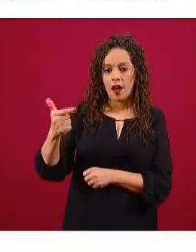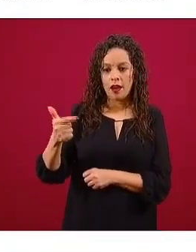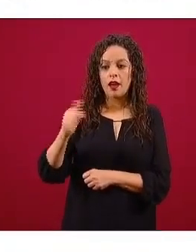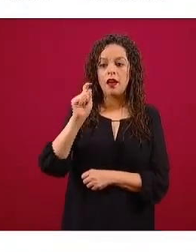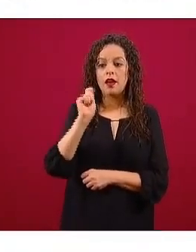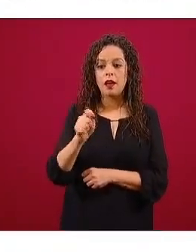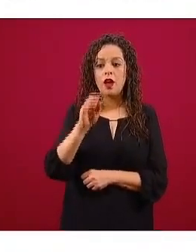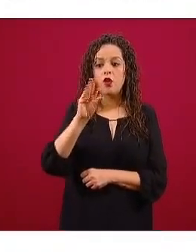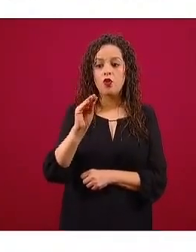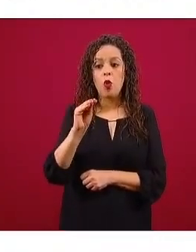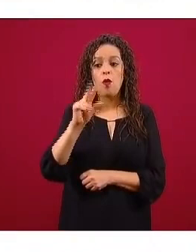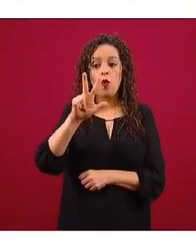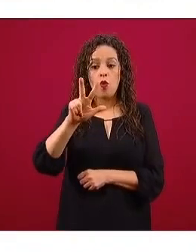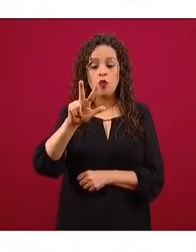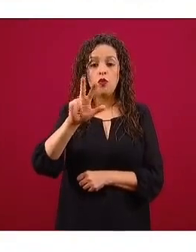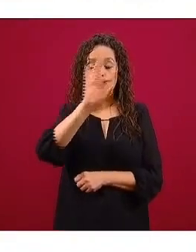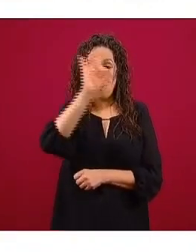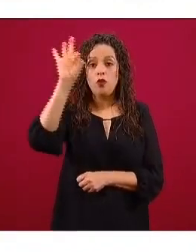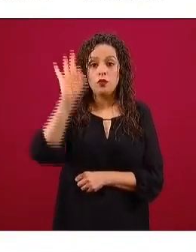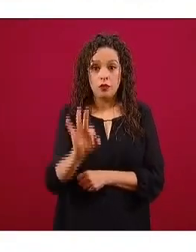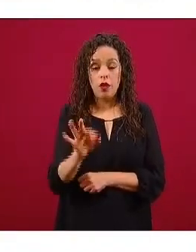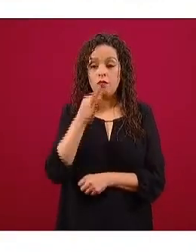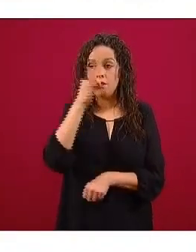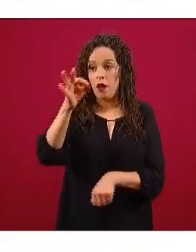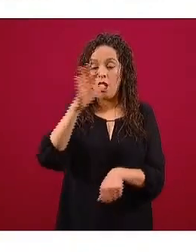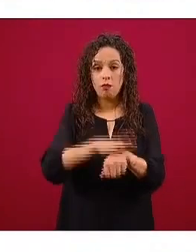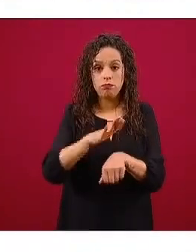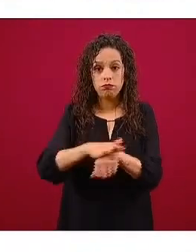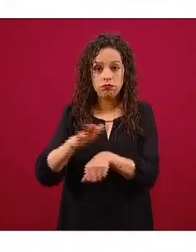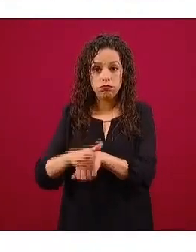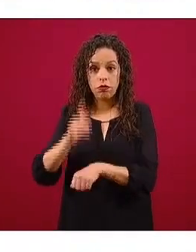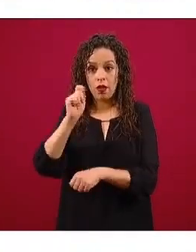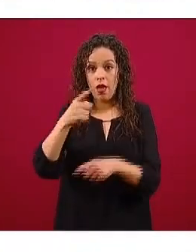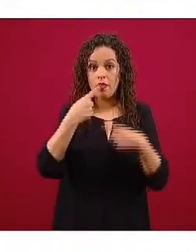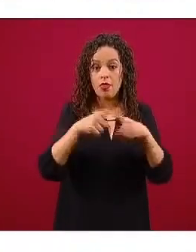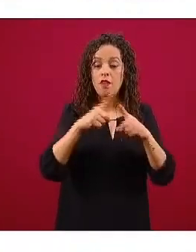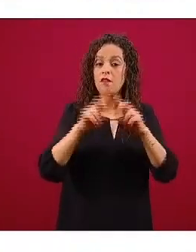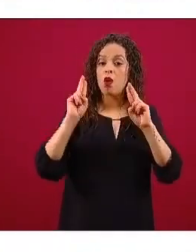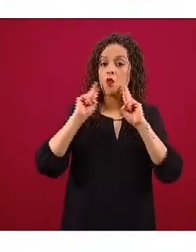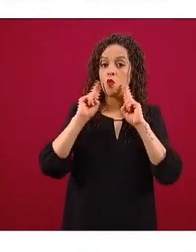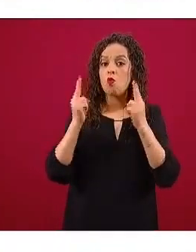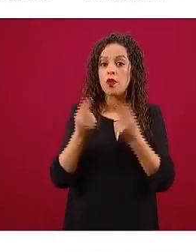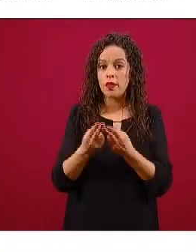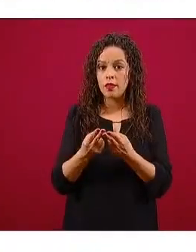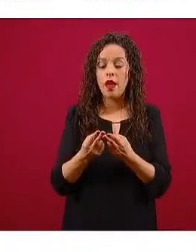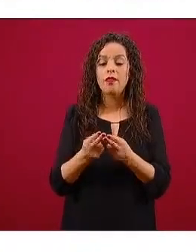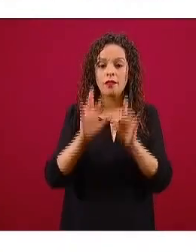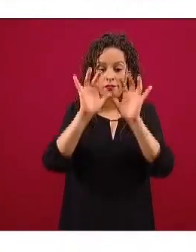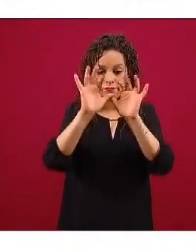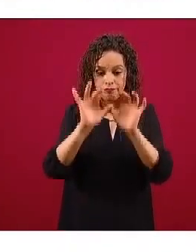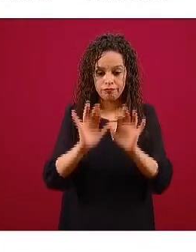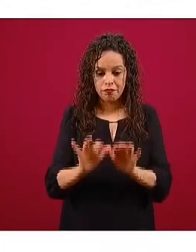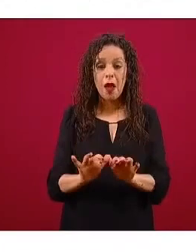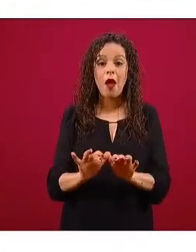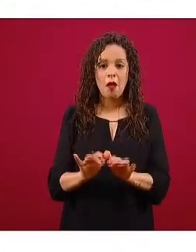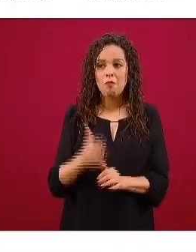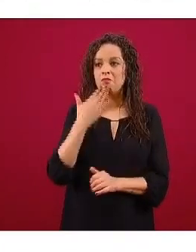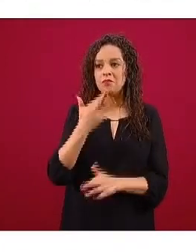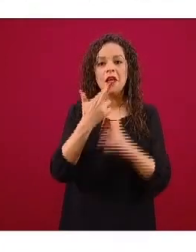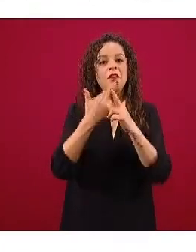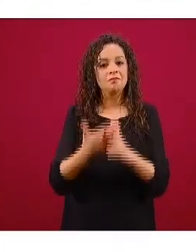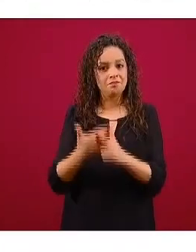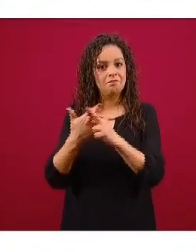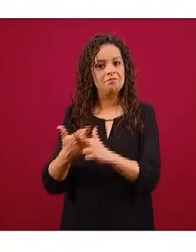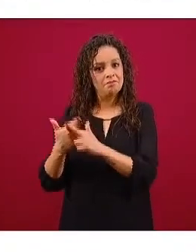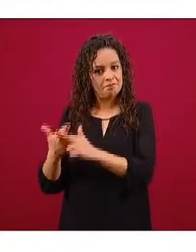notificación, muy buena tasa de notificación por parte de las unidades que lo realizaron. En el caso de camas